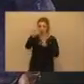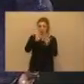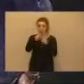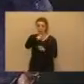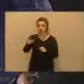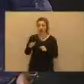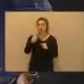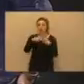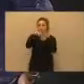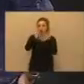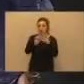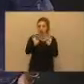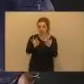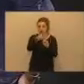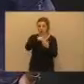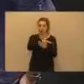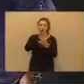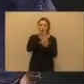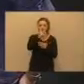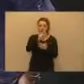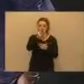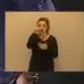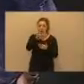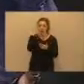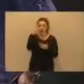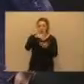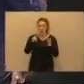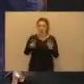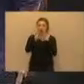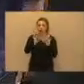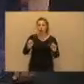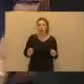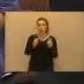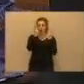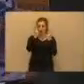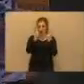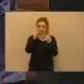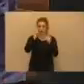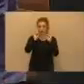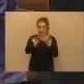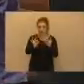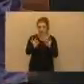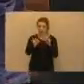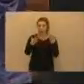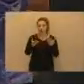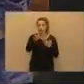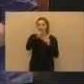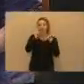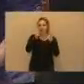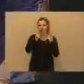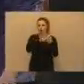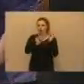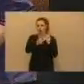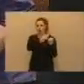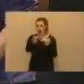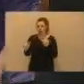todos estos entes a los que nos referimos desde el año 2007, fecha de entrada en vigor del EBEP. Hay muchos casos concretos,